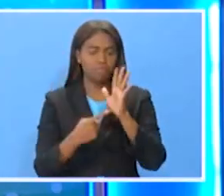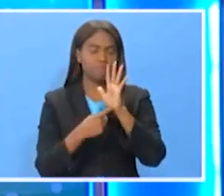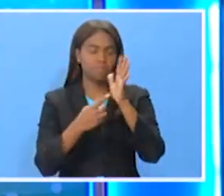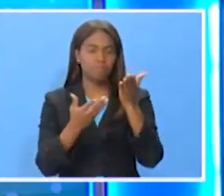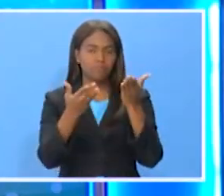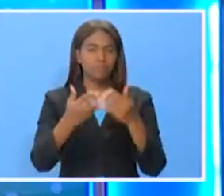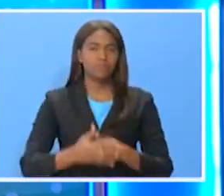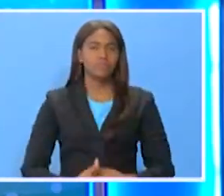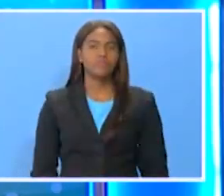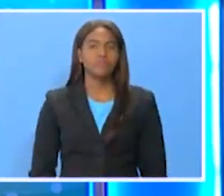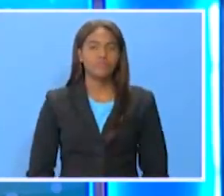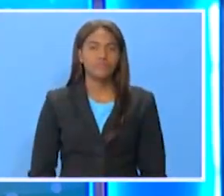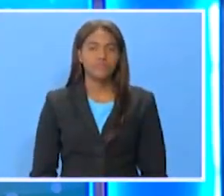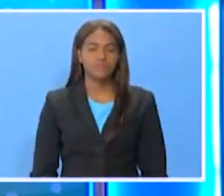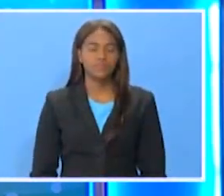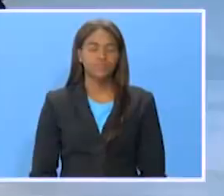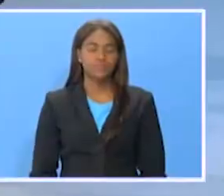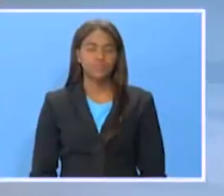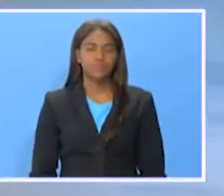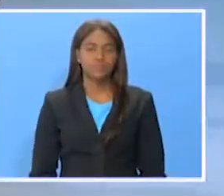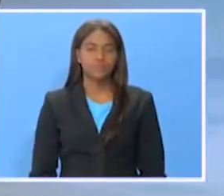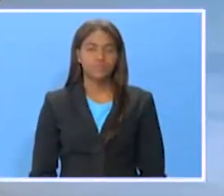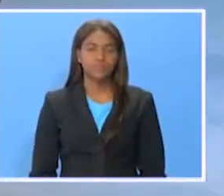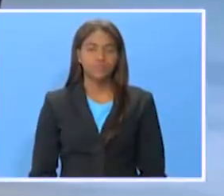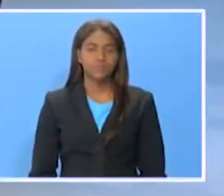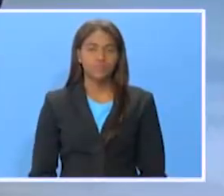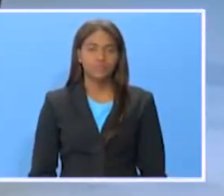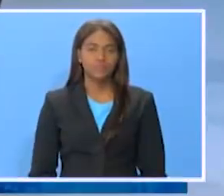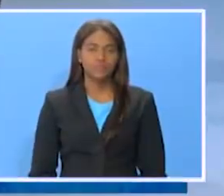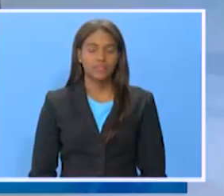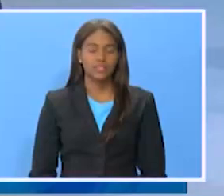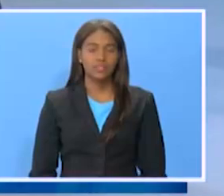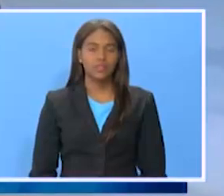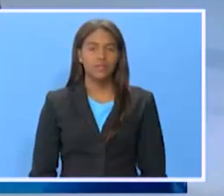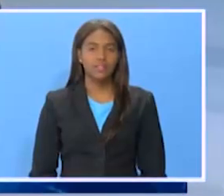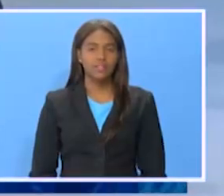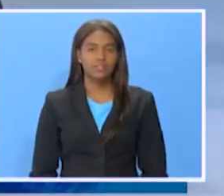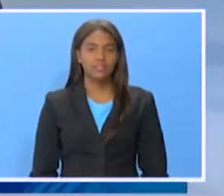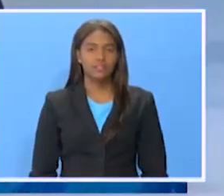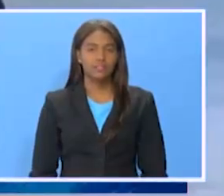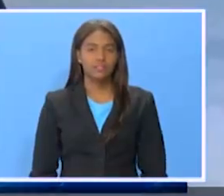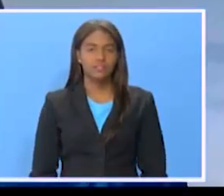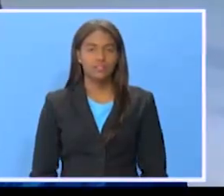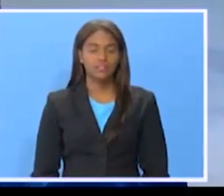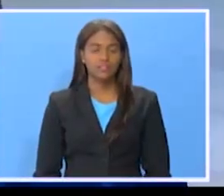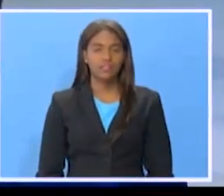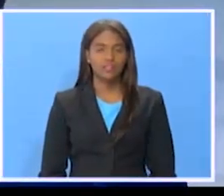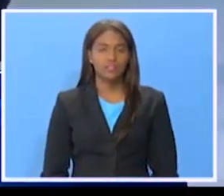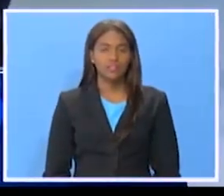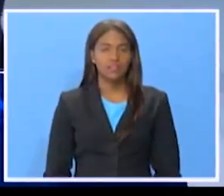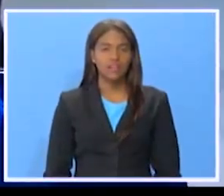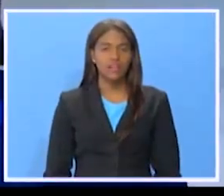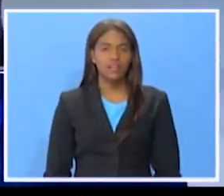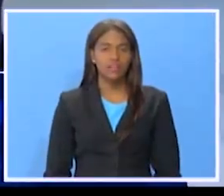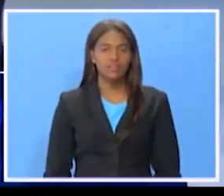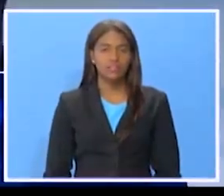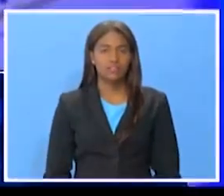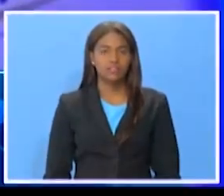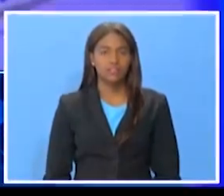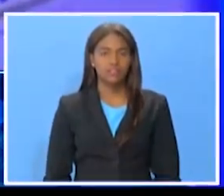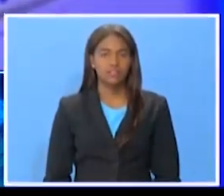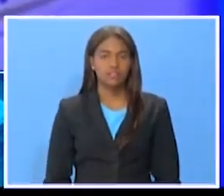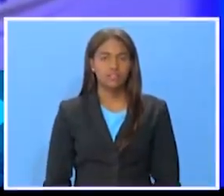la siguiente historia. Vamos a escuchar. En su alocución durante el acto de entrega de certificados de las nuevas autoridades del Partido Revolucionario Moderno este